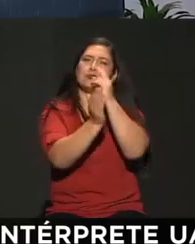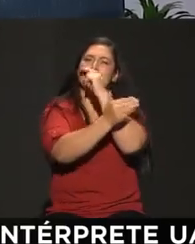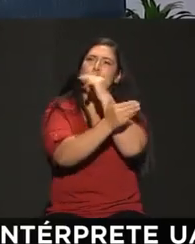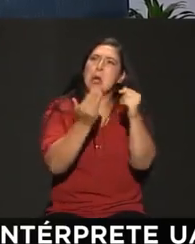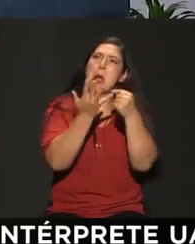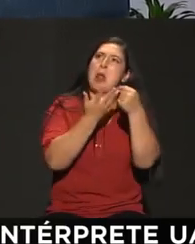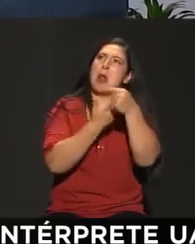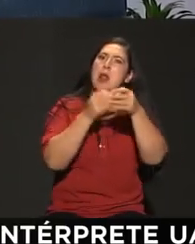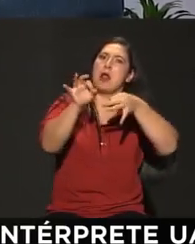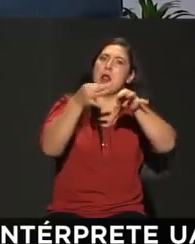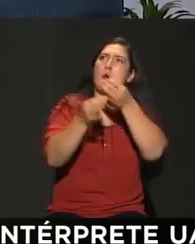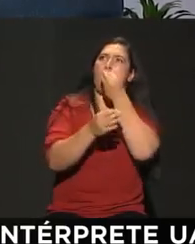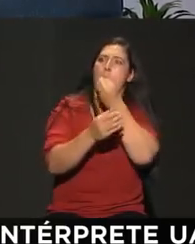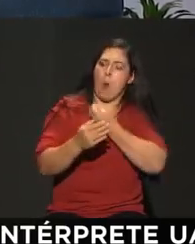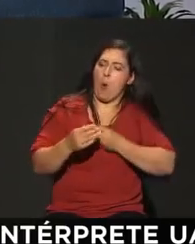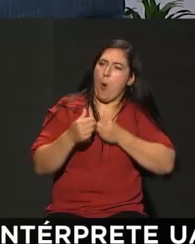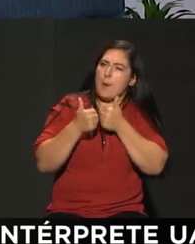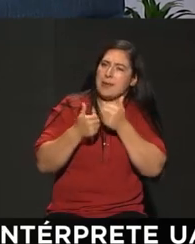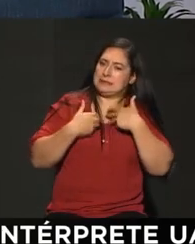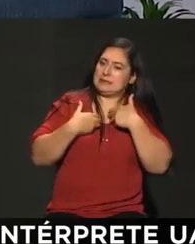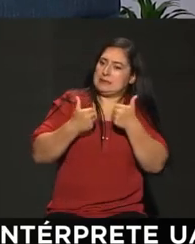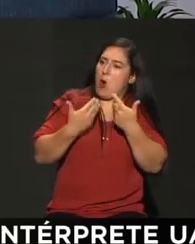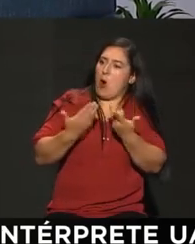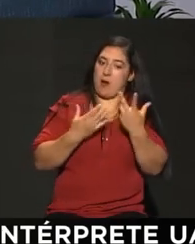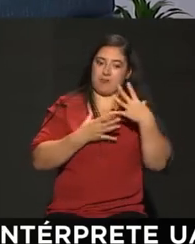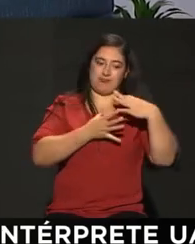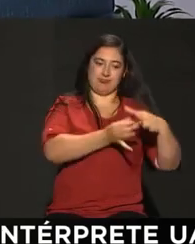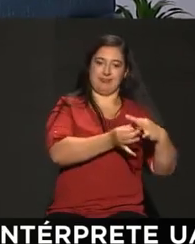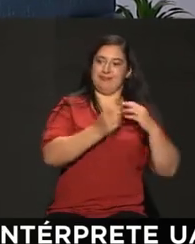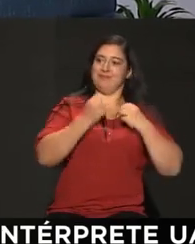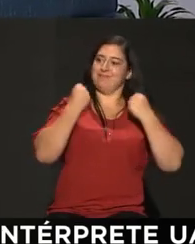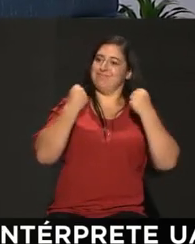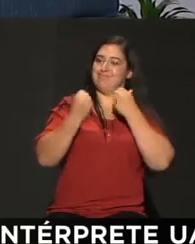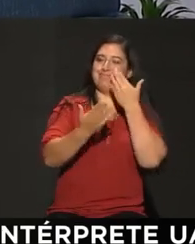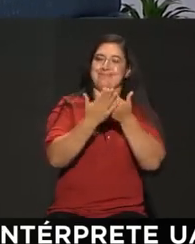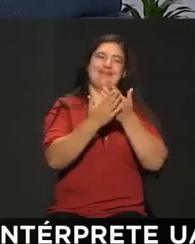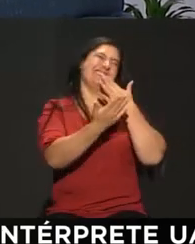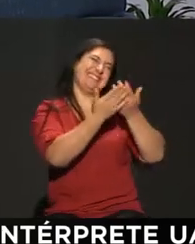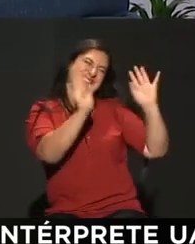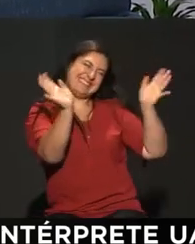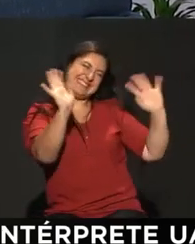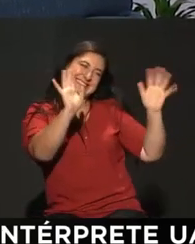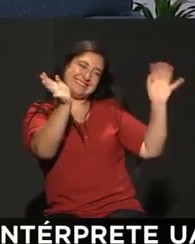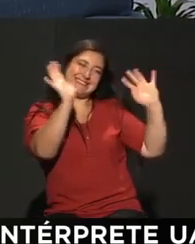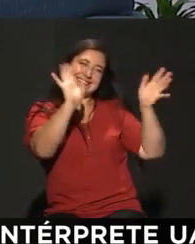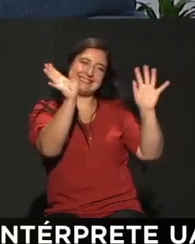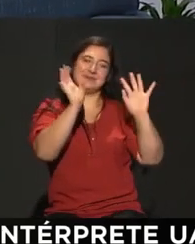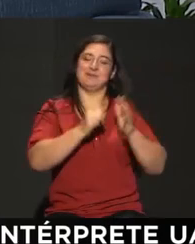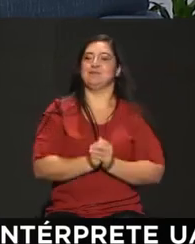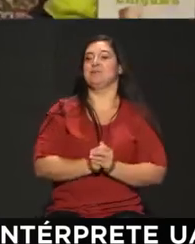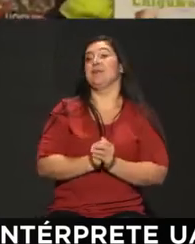cómo alimentarnos bien, de una sana nutrición y cómo lo complementamos con el ejercicio. Gracias. Chao.